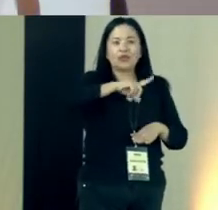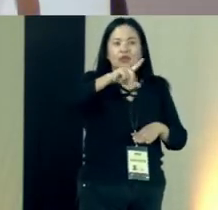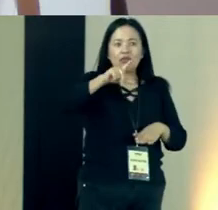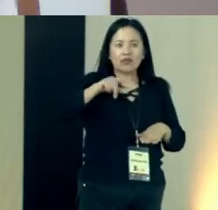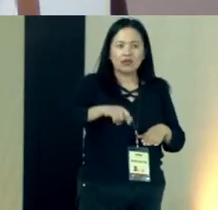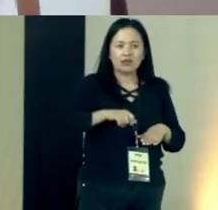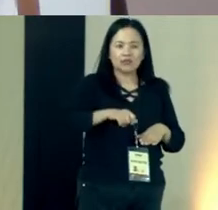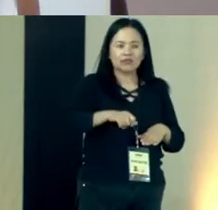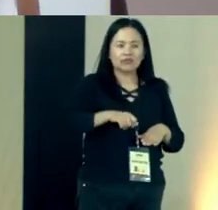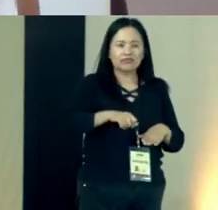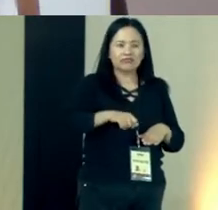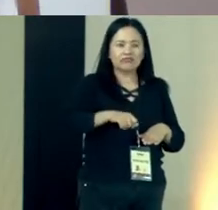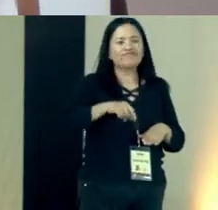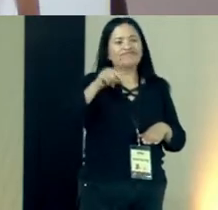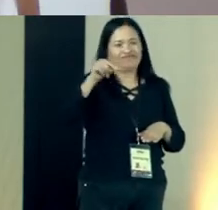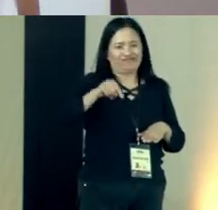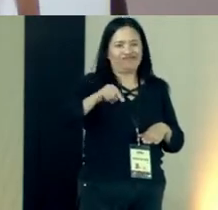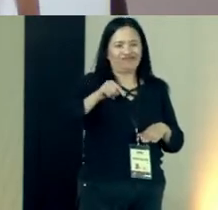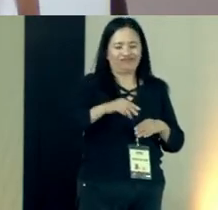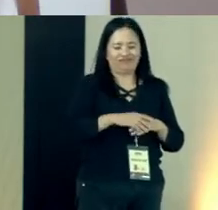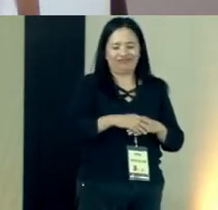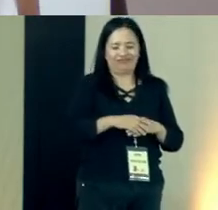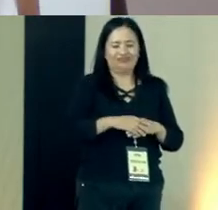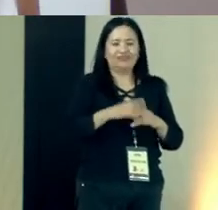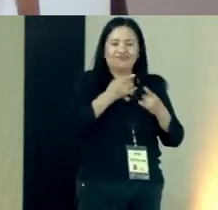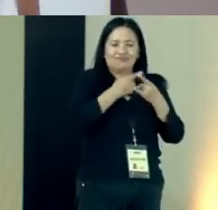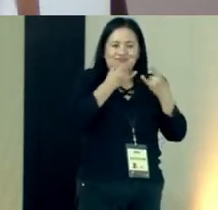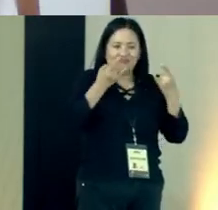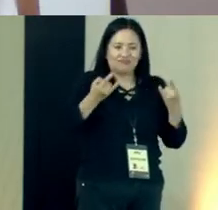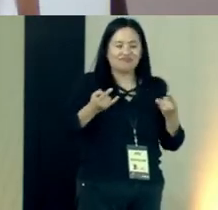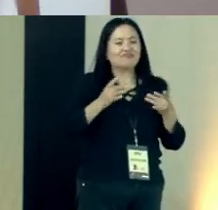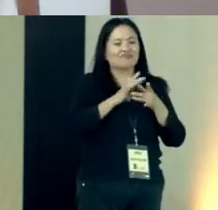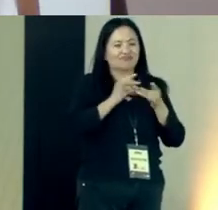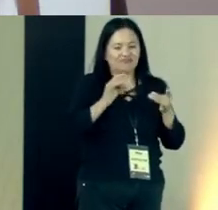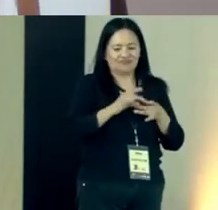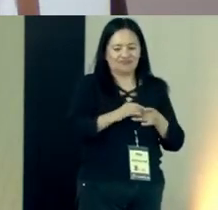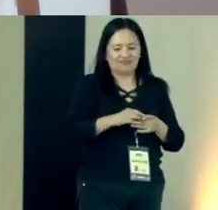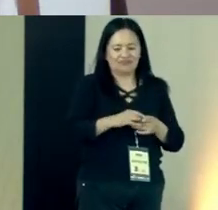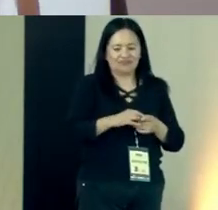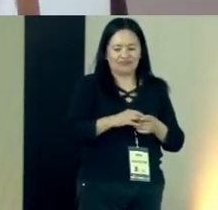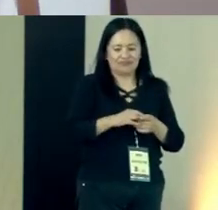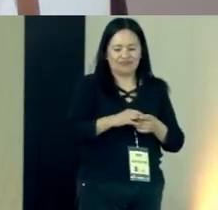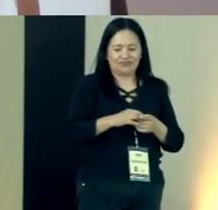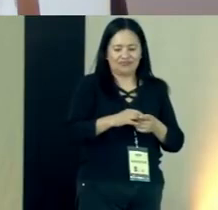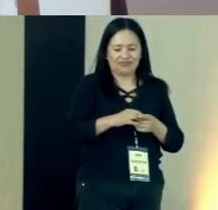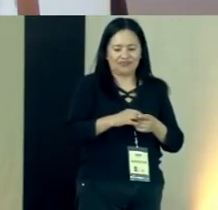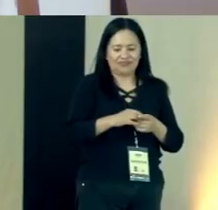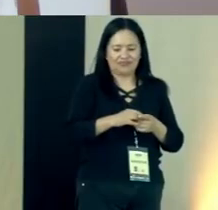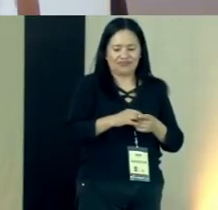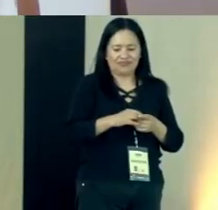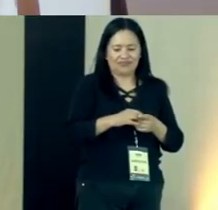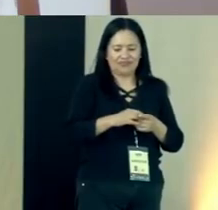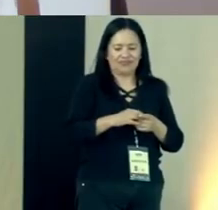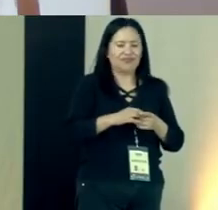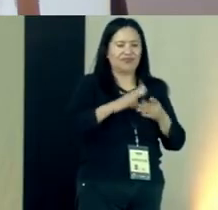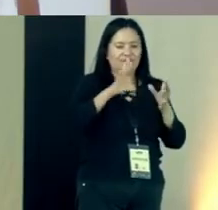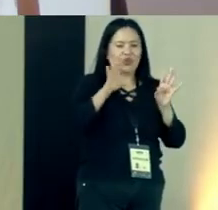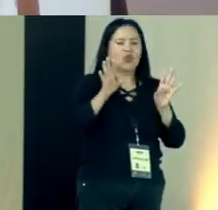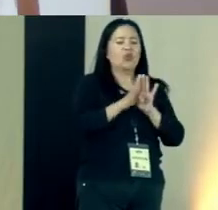también víctima de toda la jerarquía de favores que en un cuento muy breve se desencadena, uno puede ver toda la